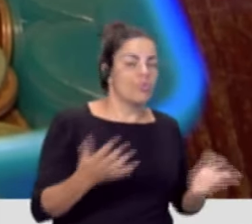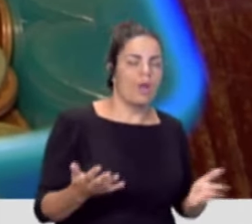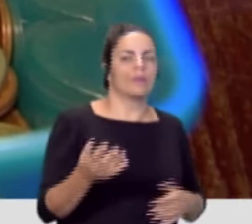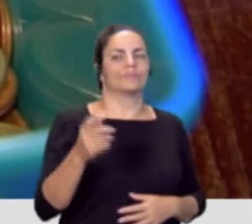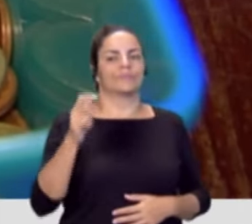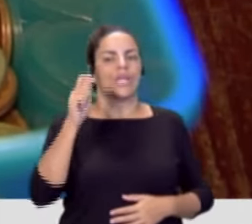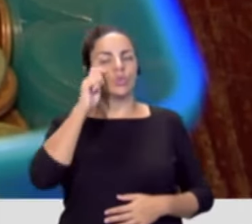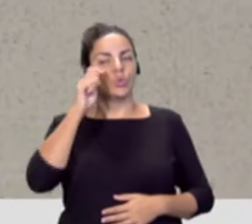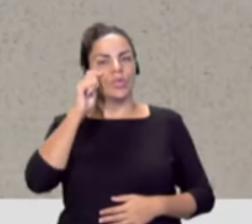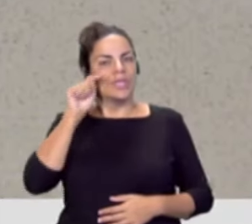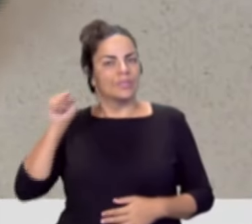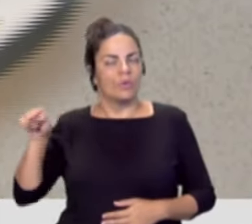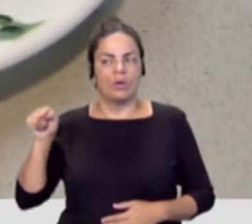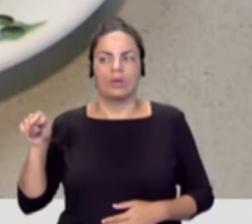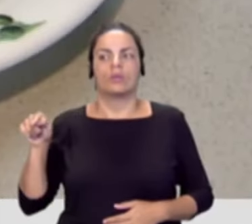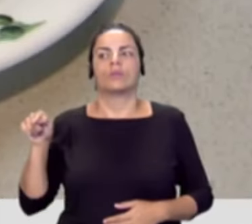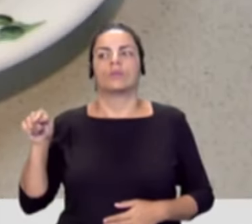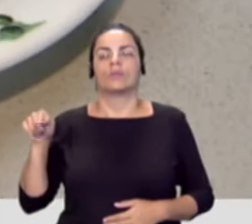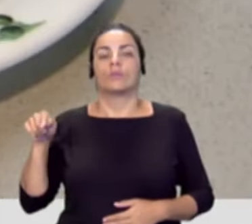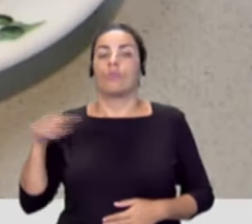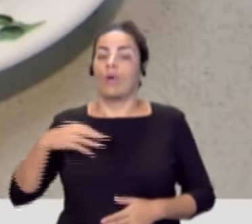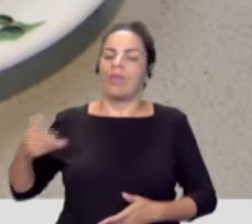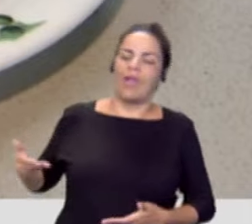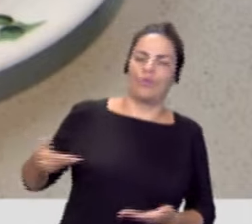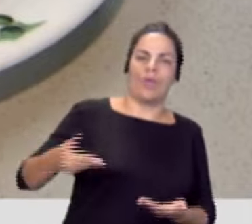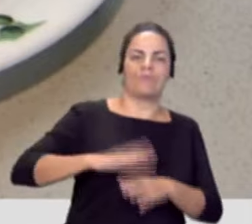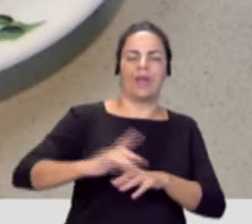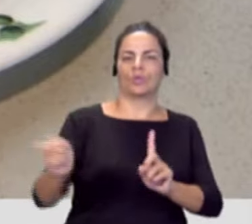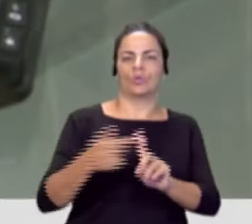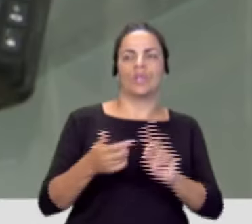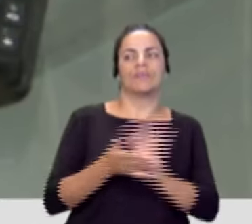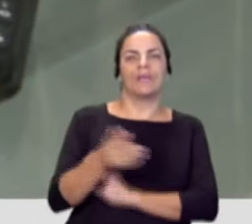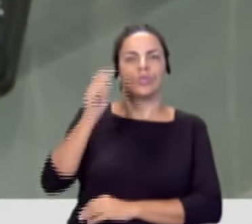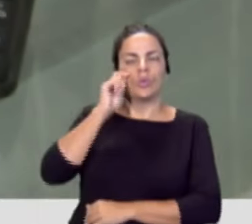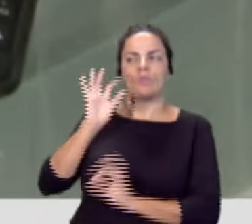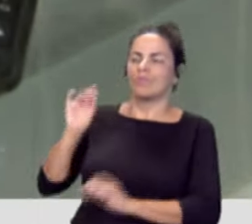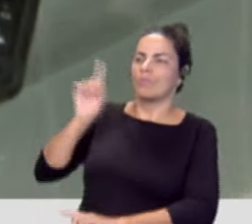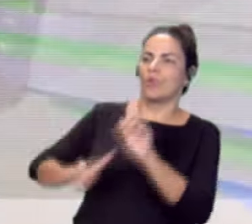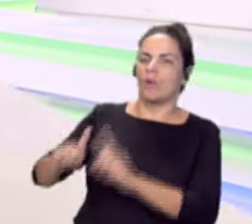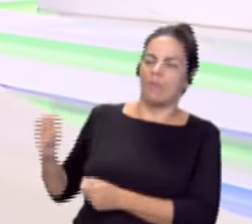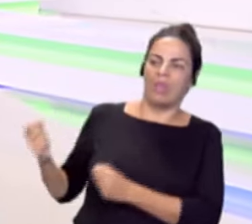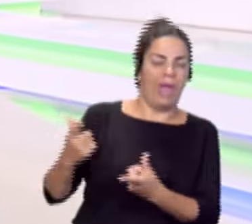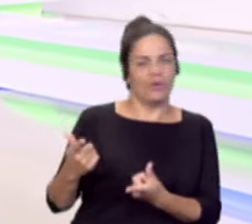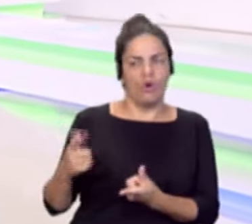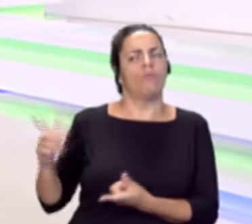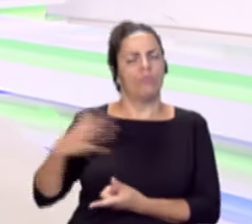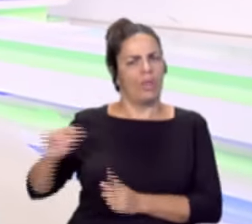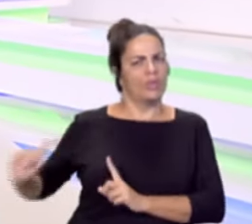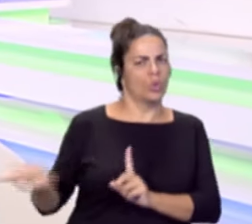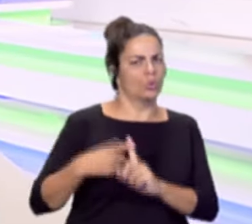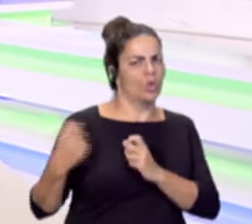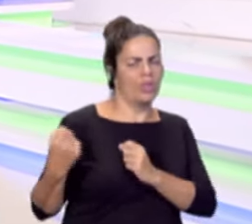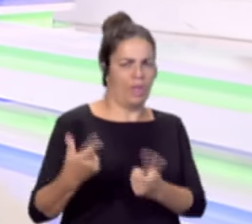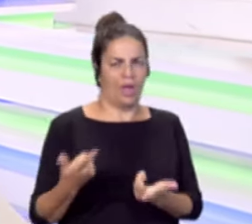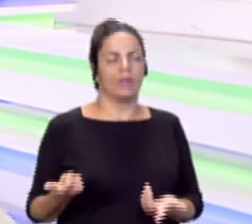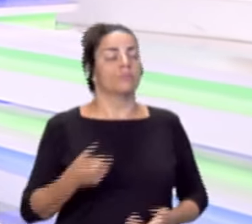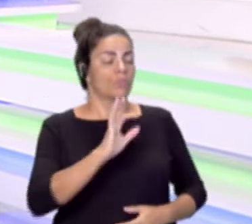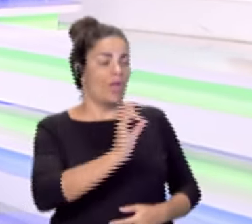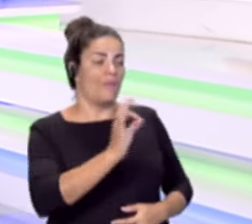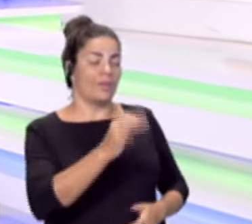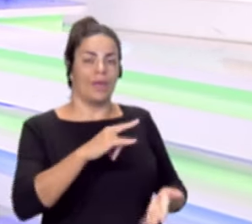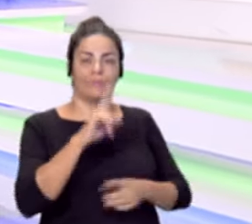parte concretamente de la solución, no parte del problema, ¿no? Entonces, sí, tenemos problemas de planificación que realmente vienen